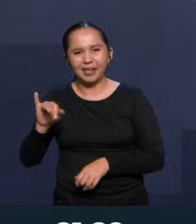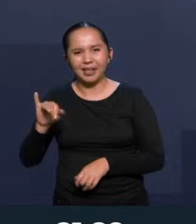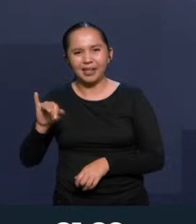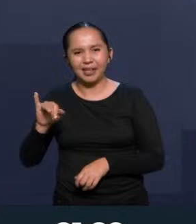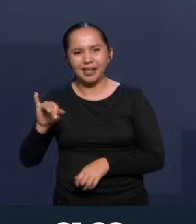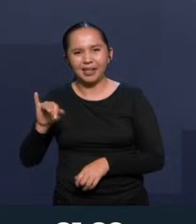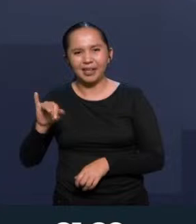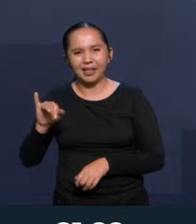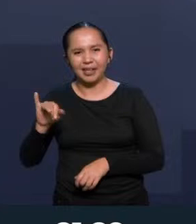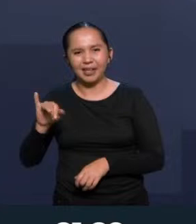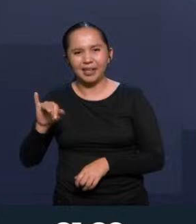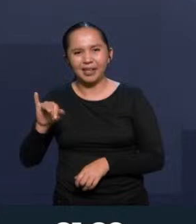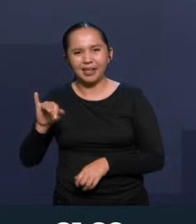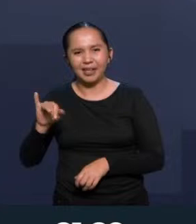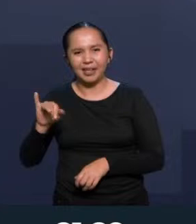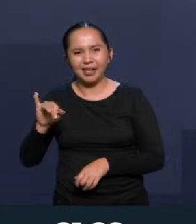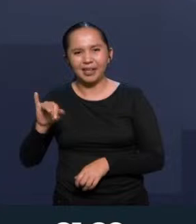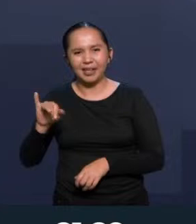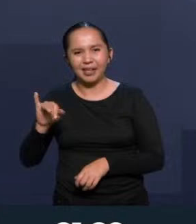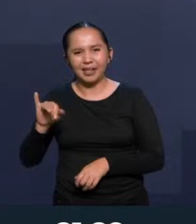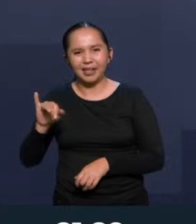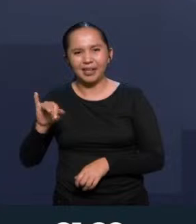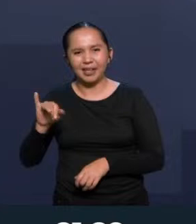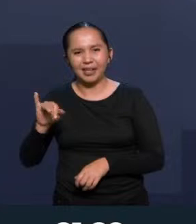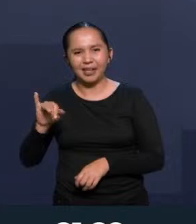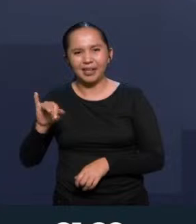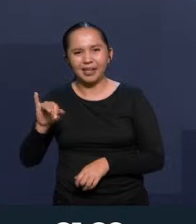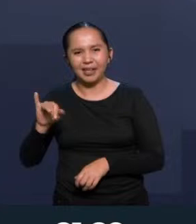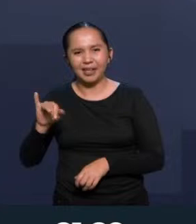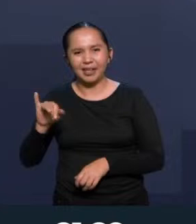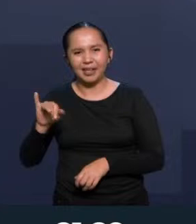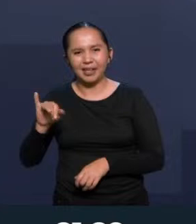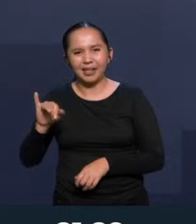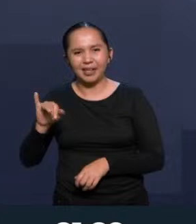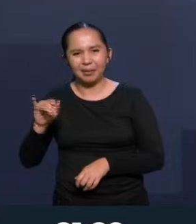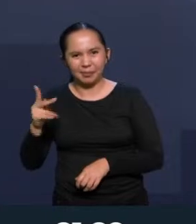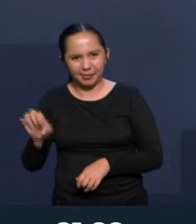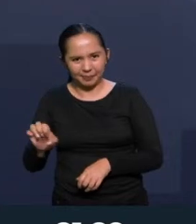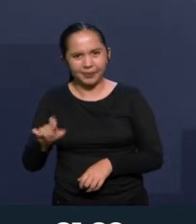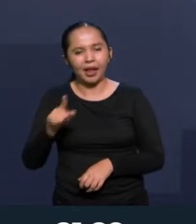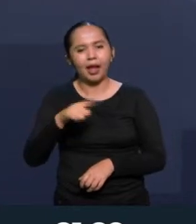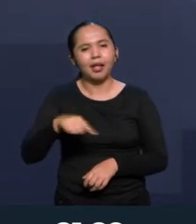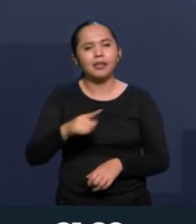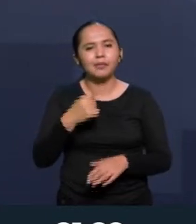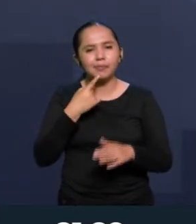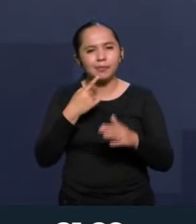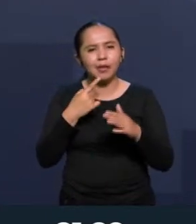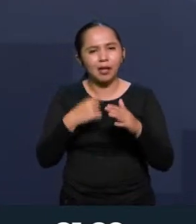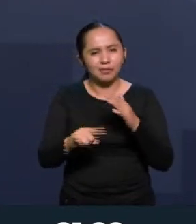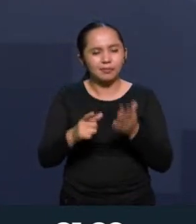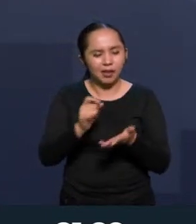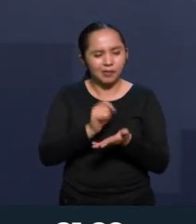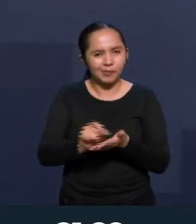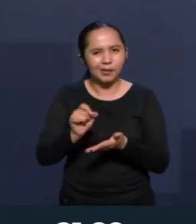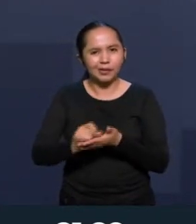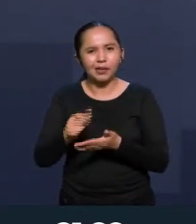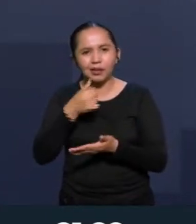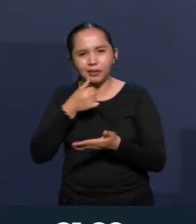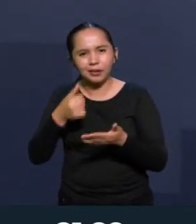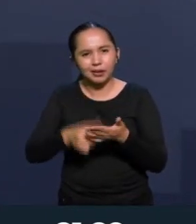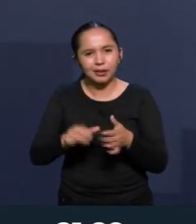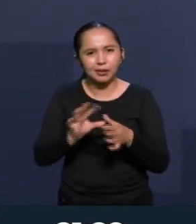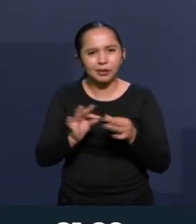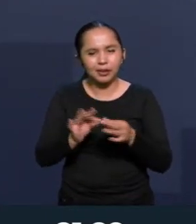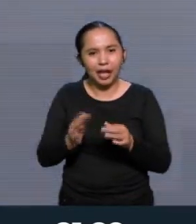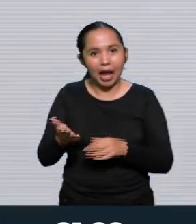Seguridad en el gobierno de Felipe Calderón, culpable de narcotráfico, Genaro García Luna, hizo pública a través de sus abogados una carta en la que aseguró que su